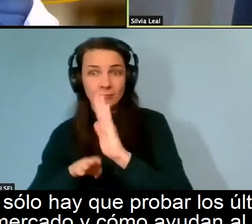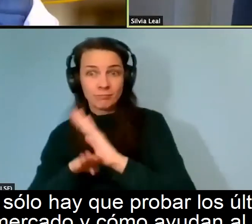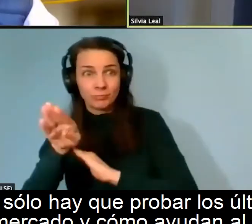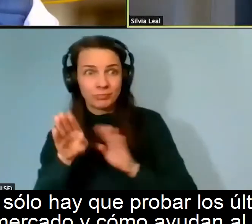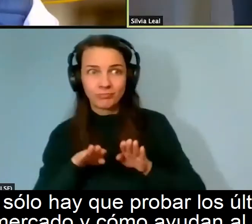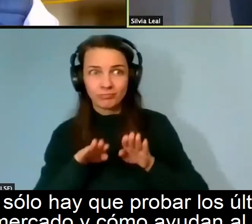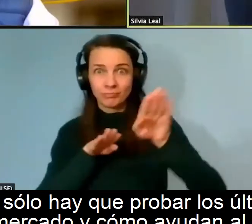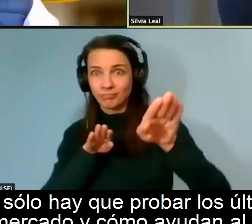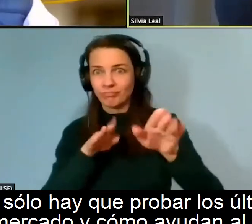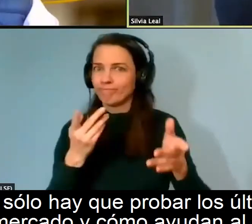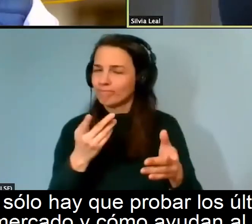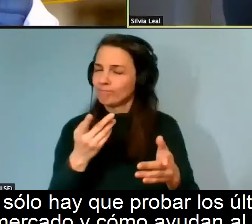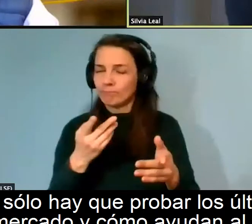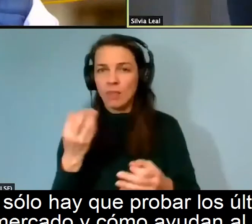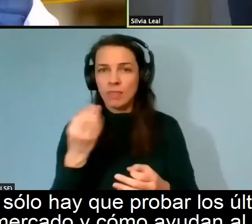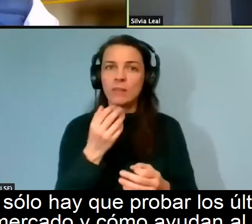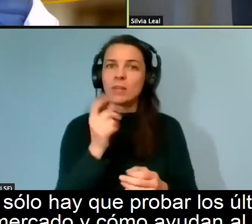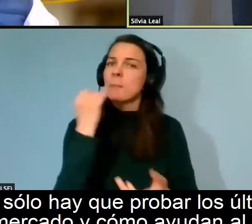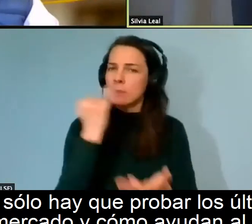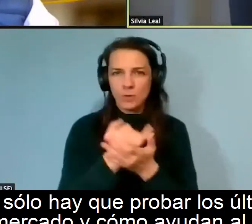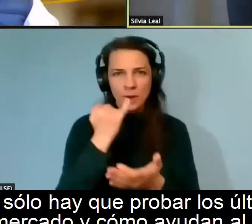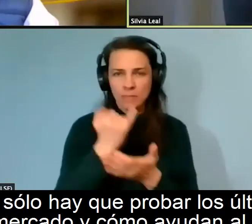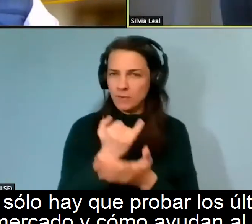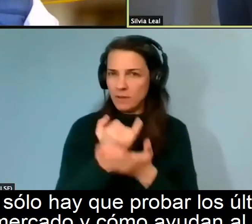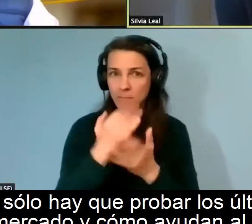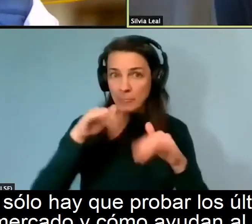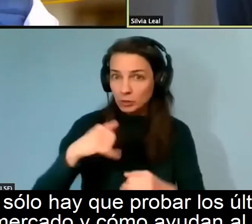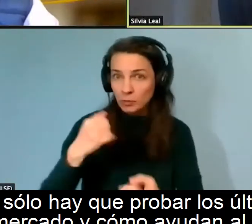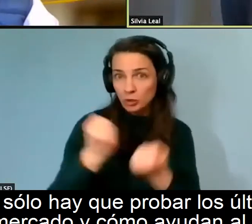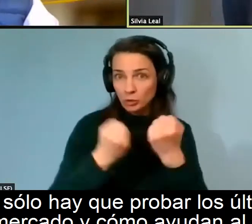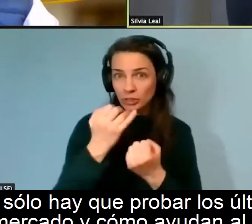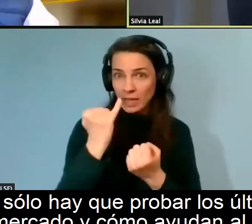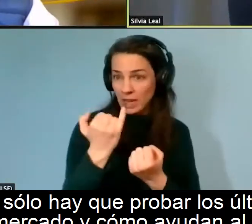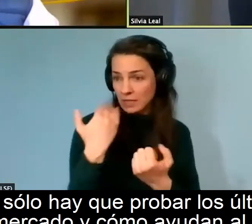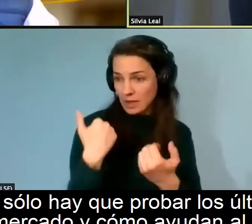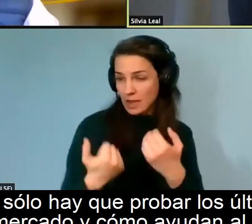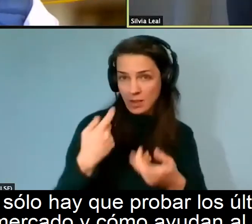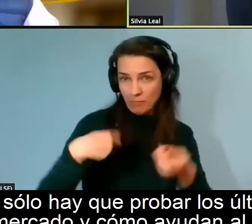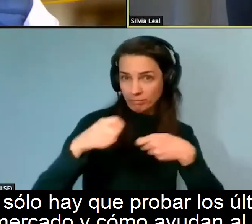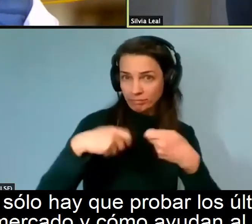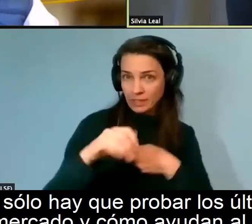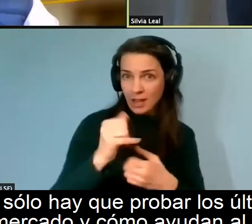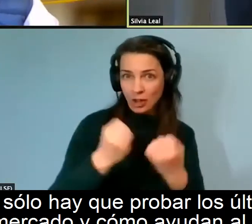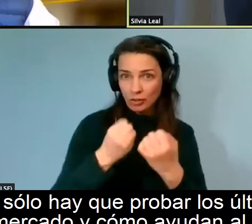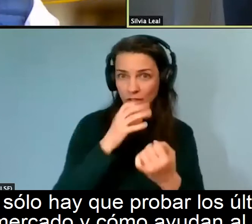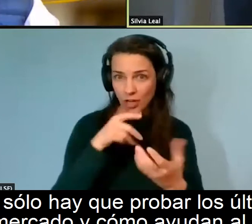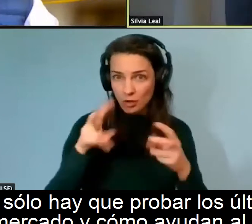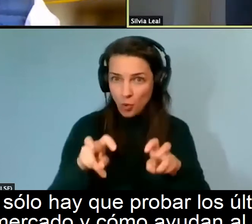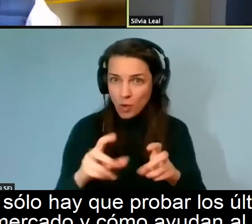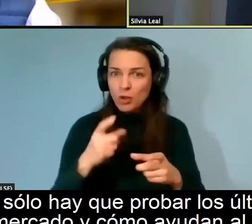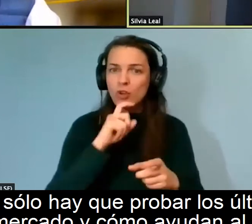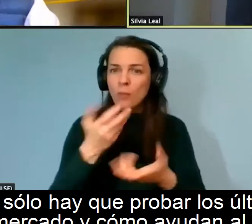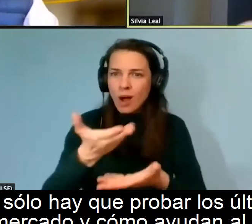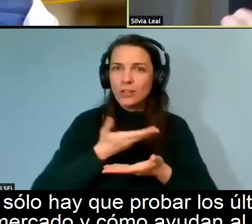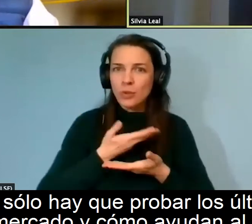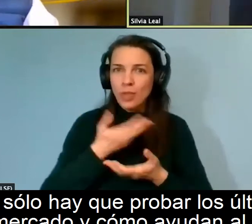no tiene mucho sentido, pero solo hay que probar los últimos coches que han salido al mercado y cómo ayudan al